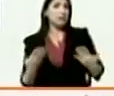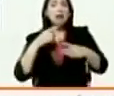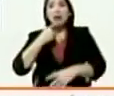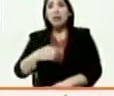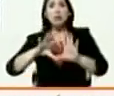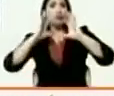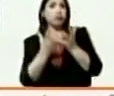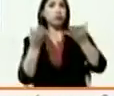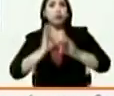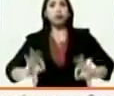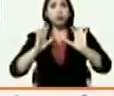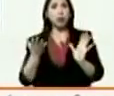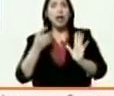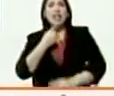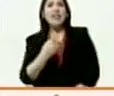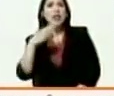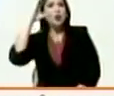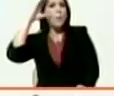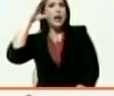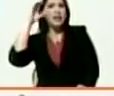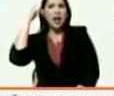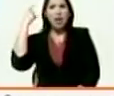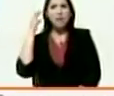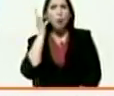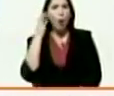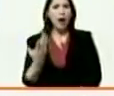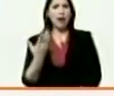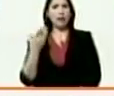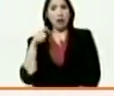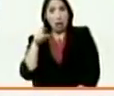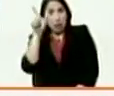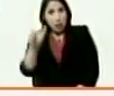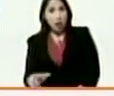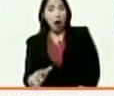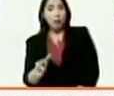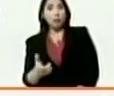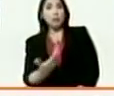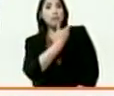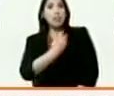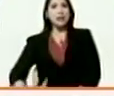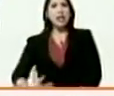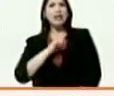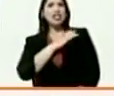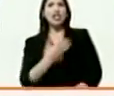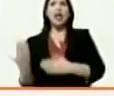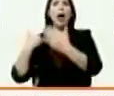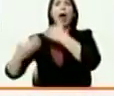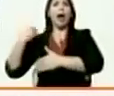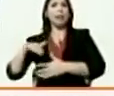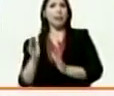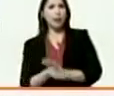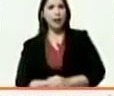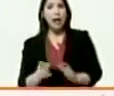ha dicho Bachelet al respecto, que fue presidenta de Chile? Callan de manera cómplice